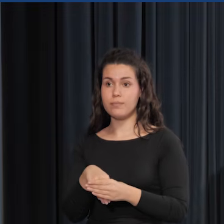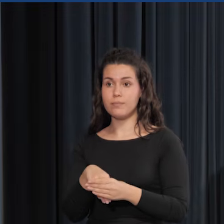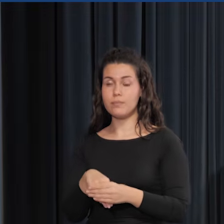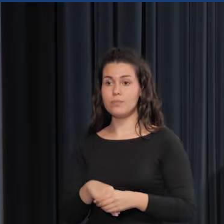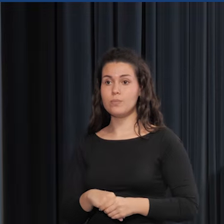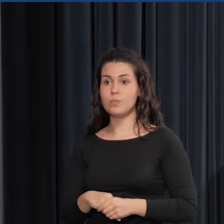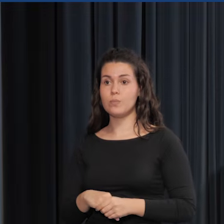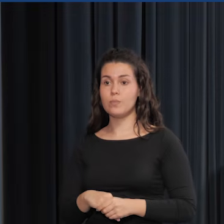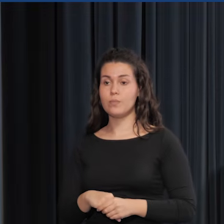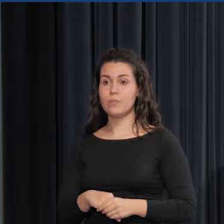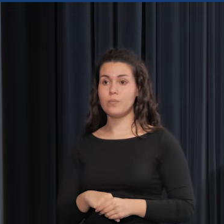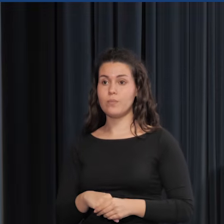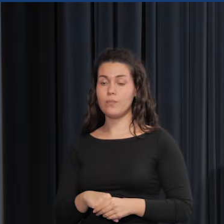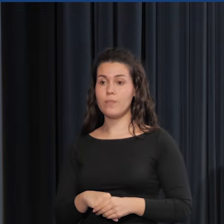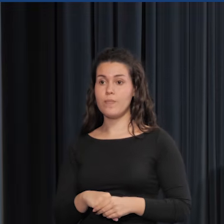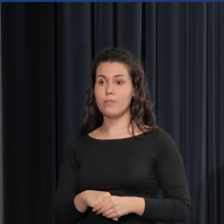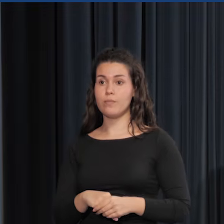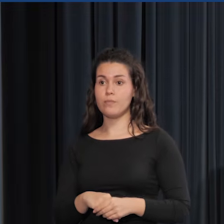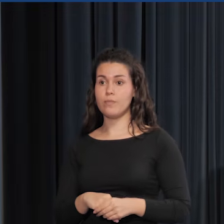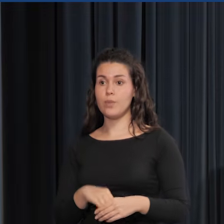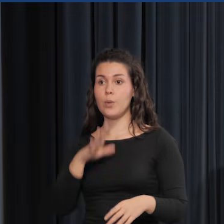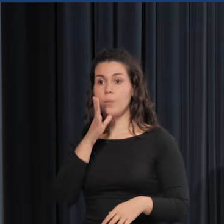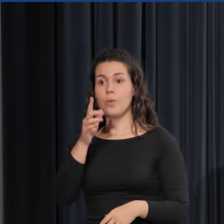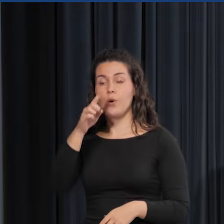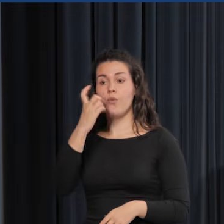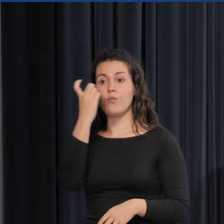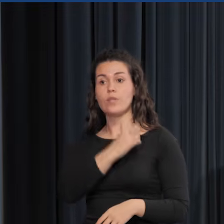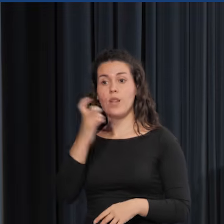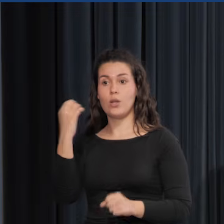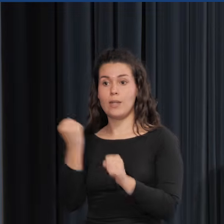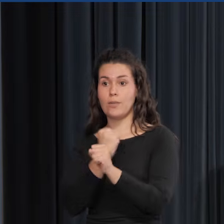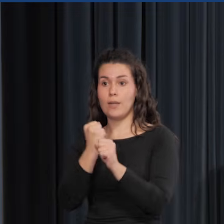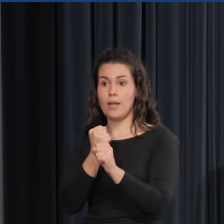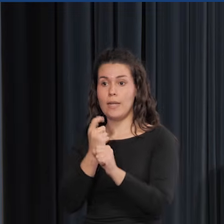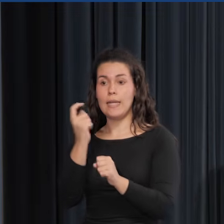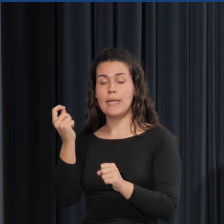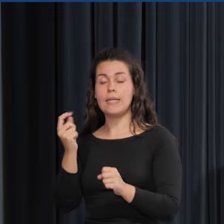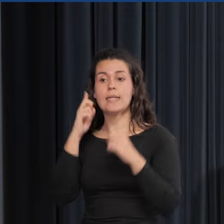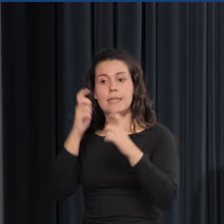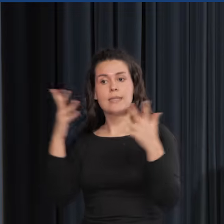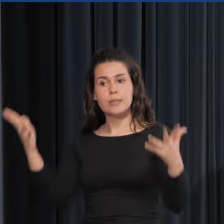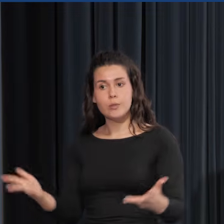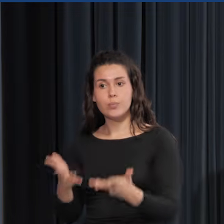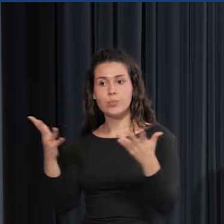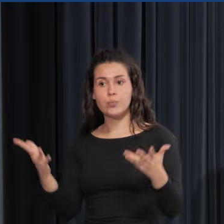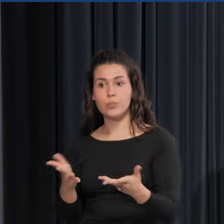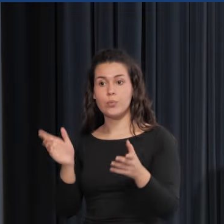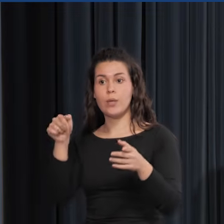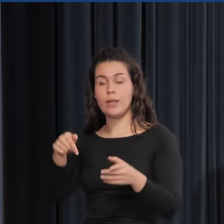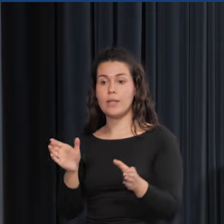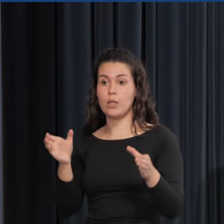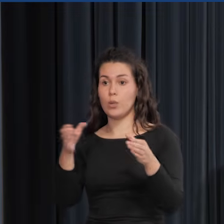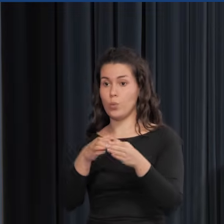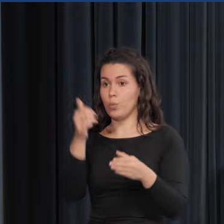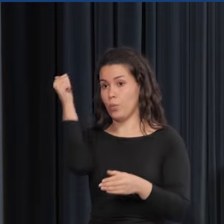las herramientas que intenta potenciar la Fundación Laboral es la integración de la mujer en este sector